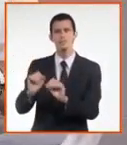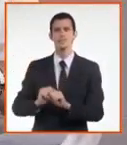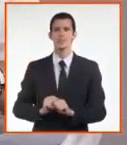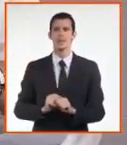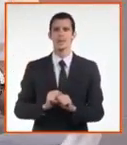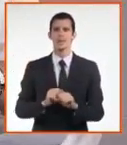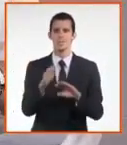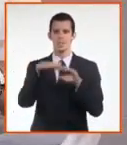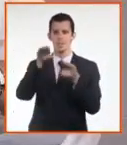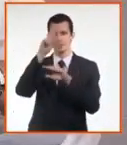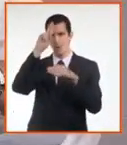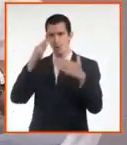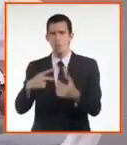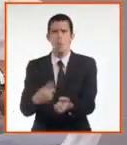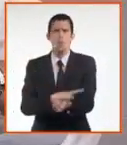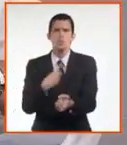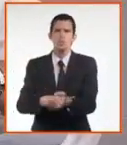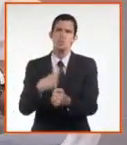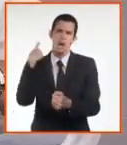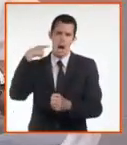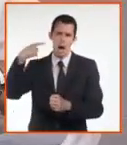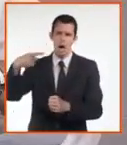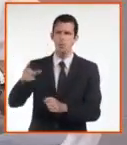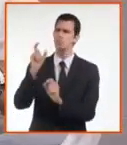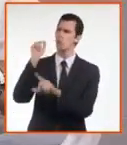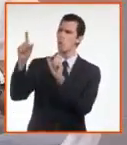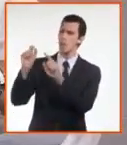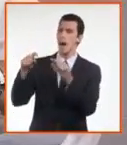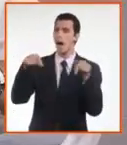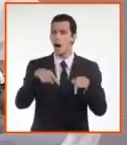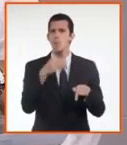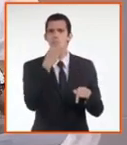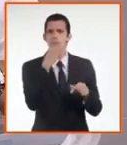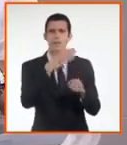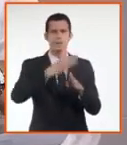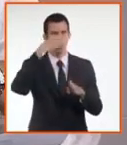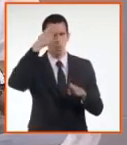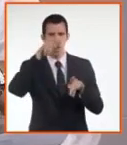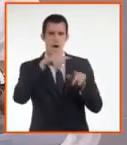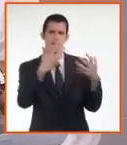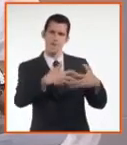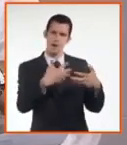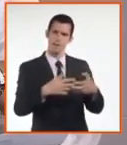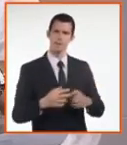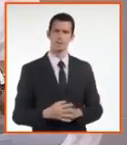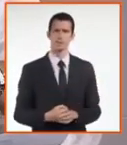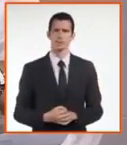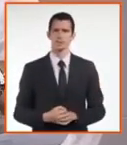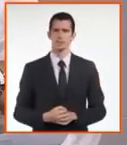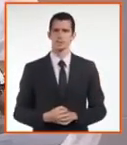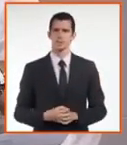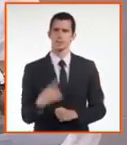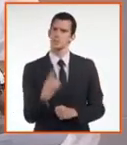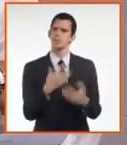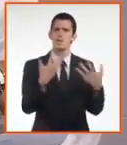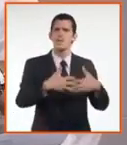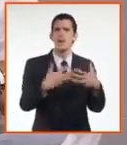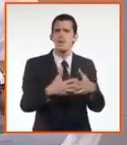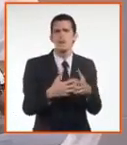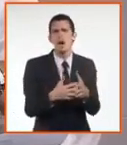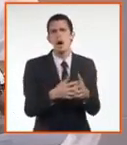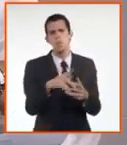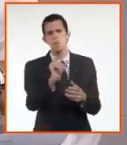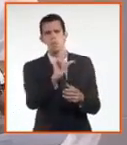pública y luego hacíamos en una línea muy pequeña con una baja capacidad productiva se fabricaba en este momento ya se inauguró la